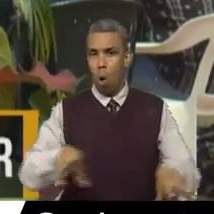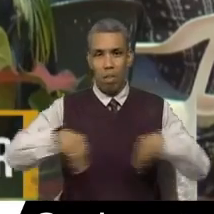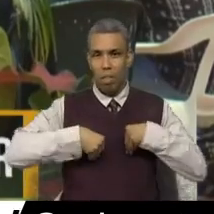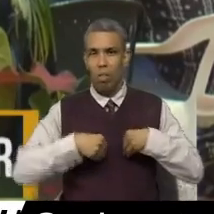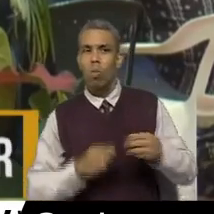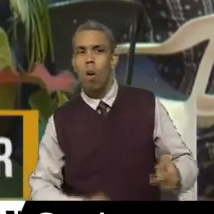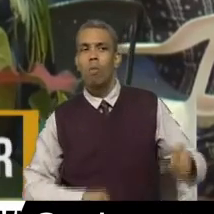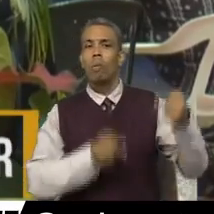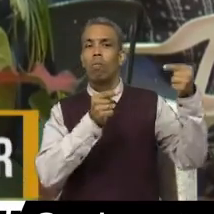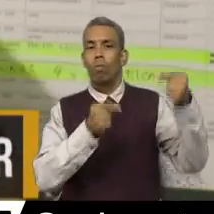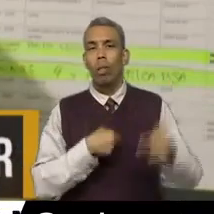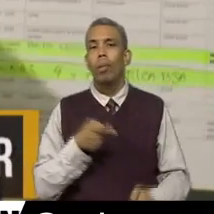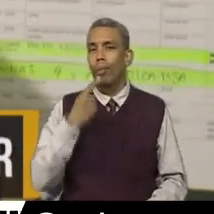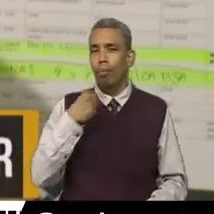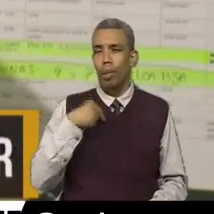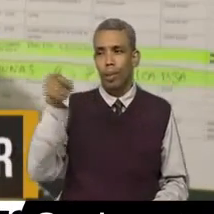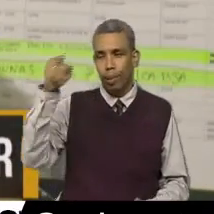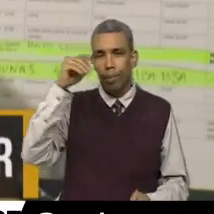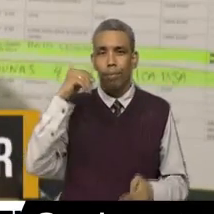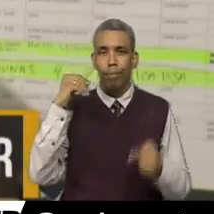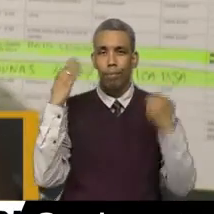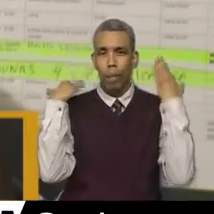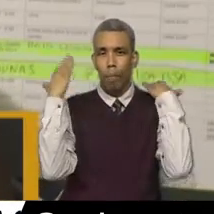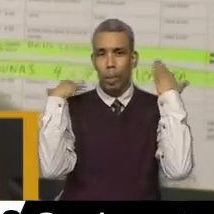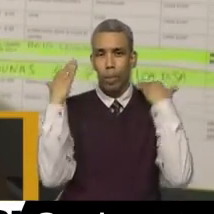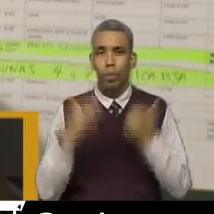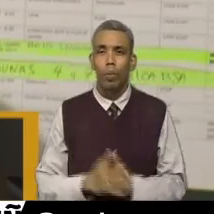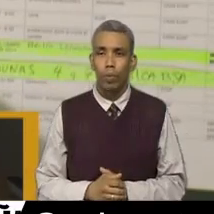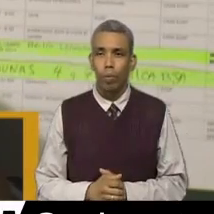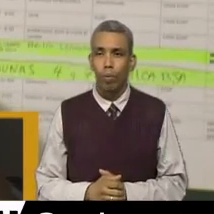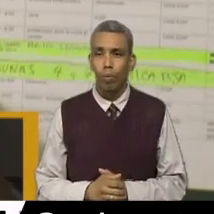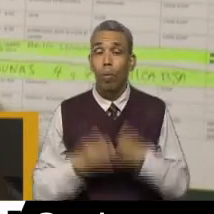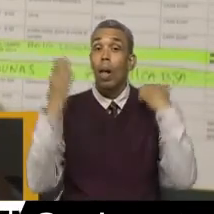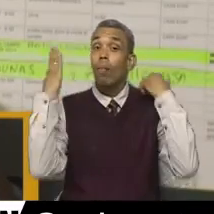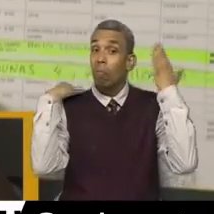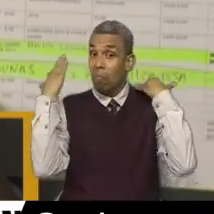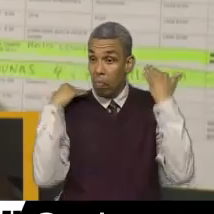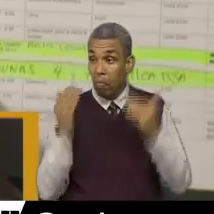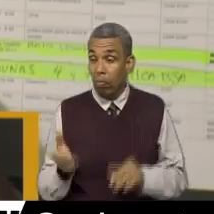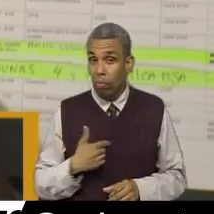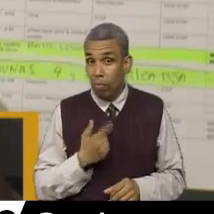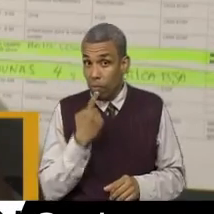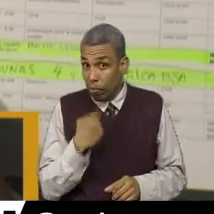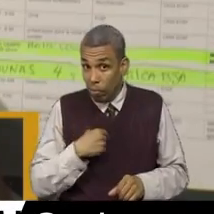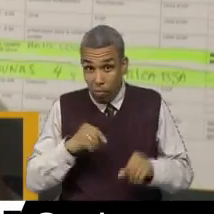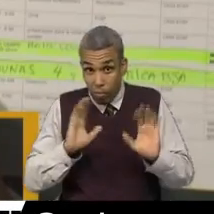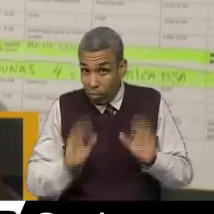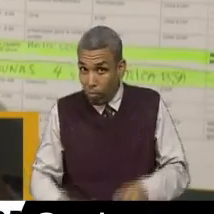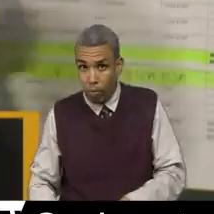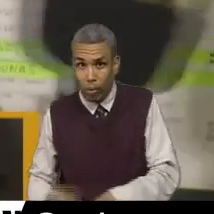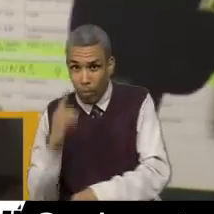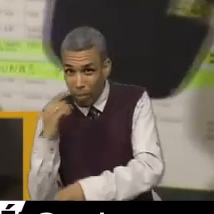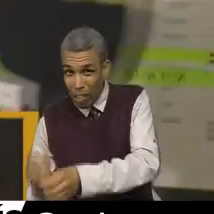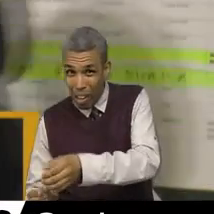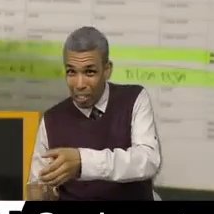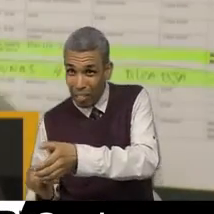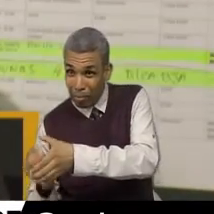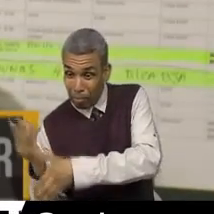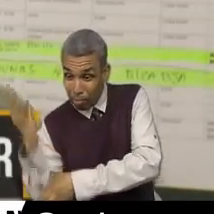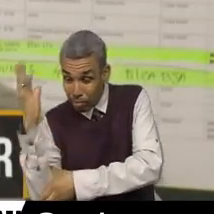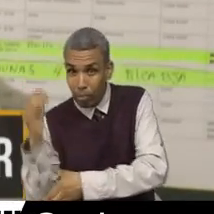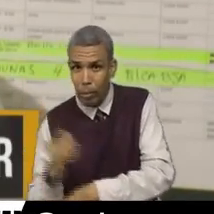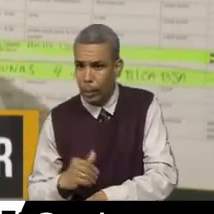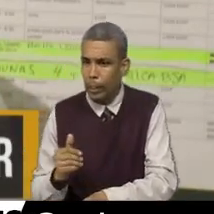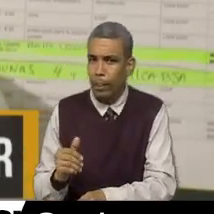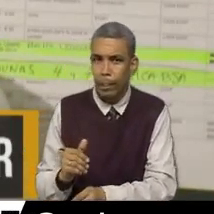tan olvidadas por el Estado. Pues no queremos llegar hasta allá, pero los campesinos están dispuestos a defender esas matas, ya que es el último sustento. ¿Están ustedes de pronto pensando